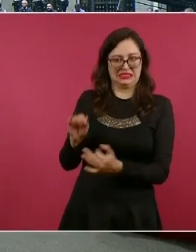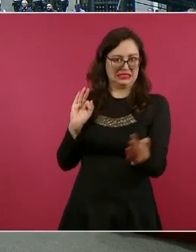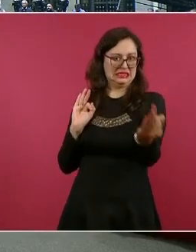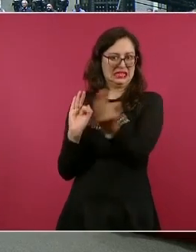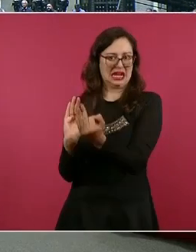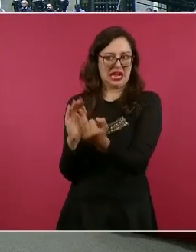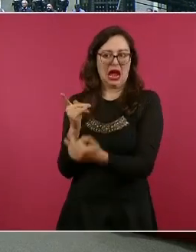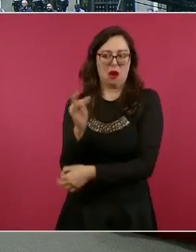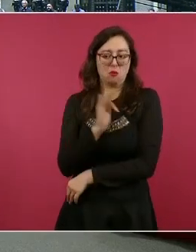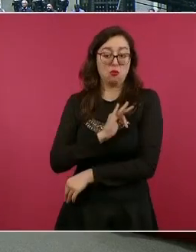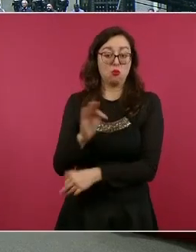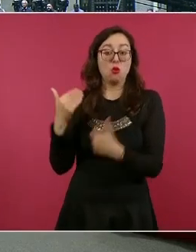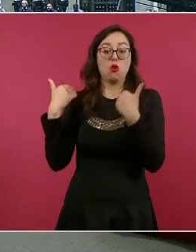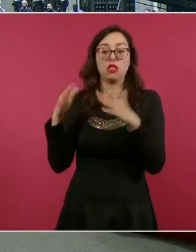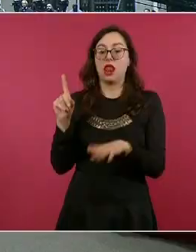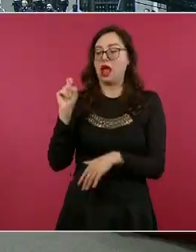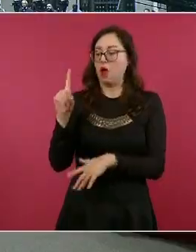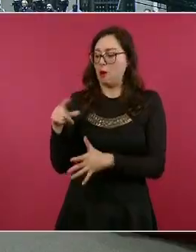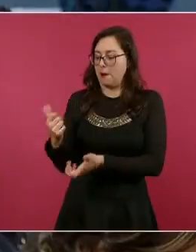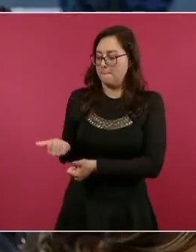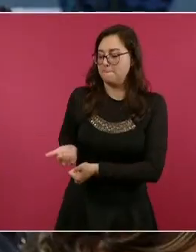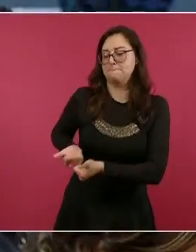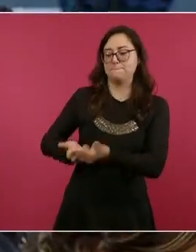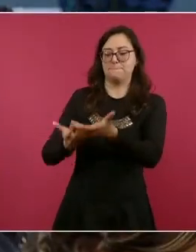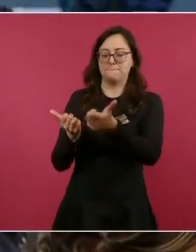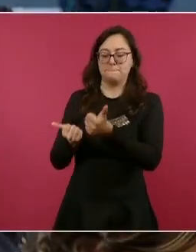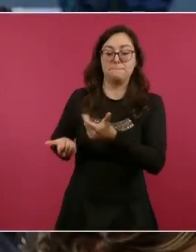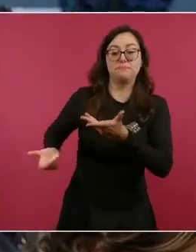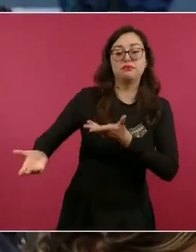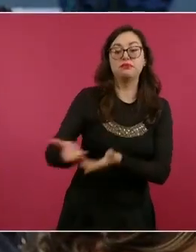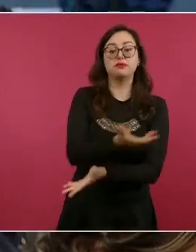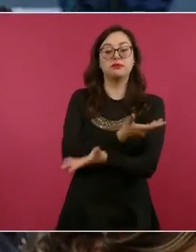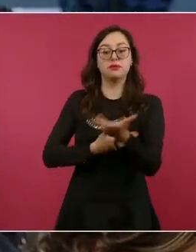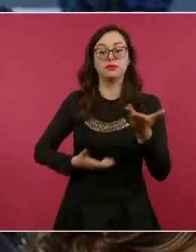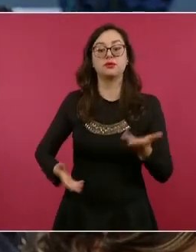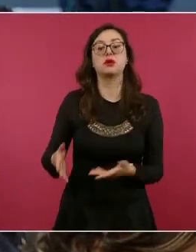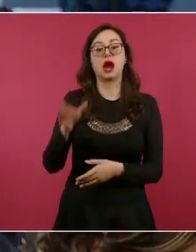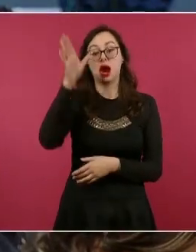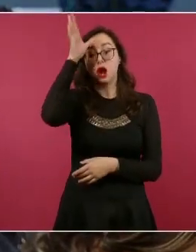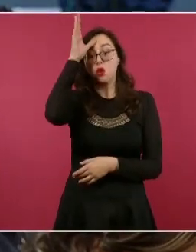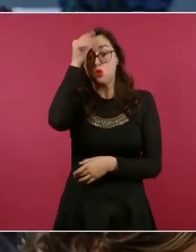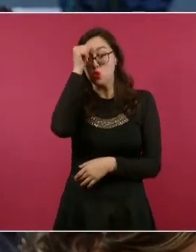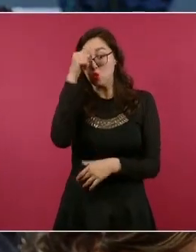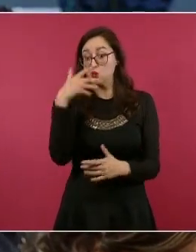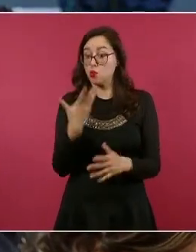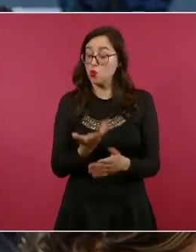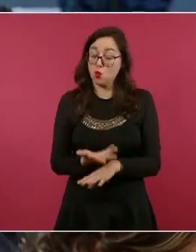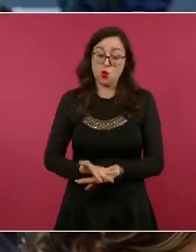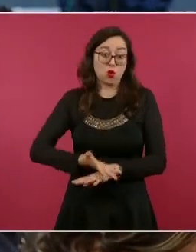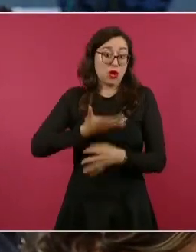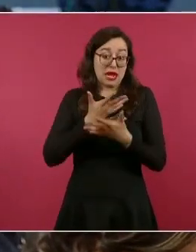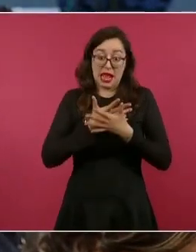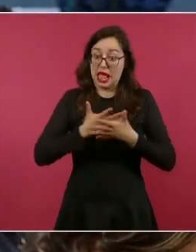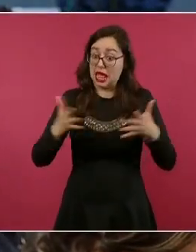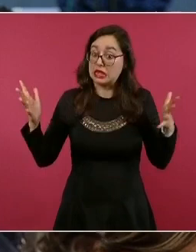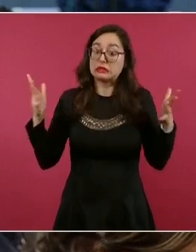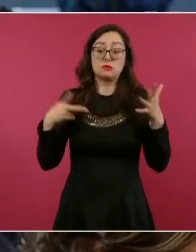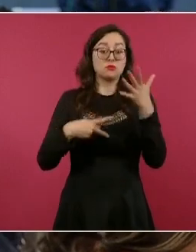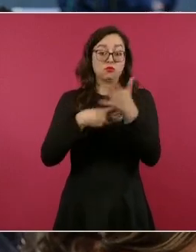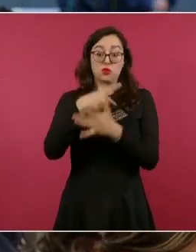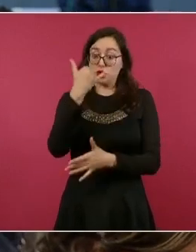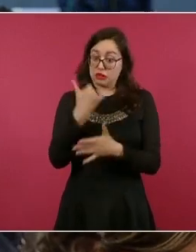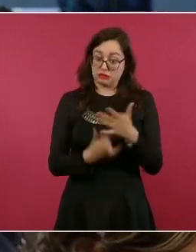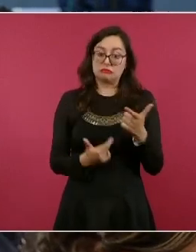final de cuentas entre estos cuatro estados pues puedan tener un acuerdo. Se trata de un proyecto enorme, que implica también